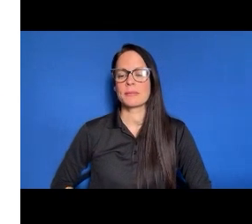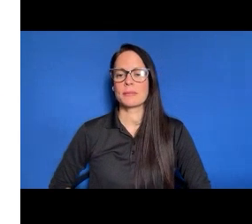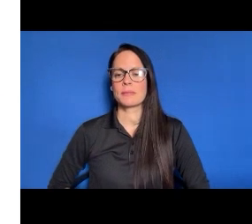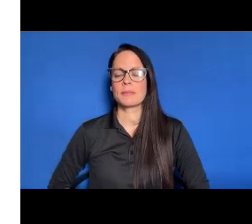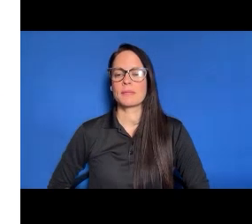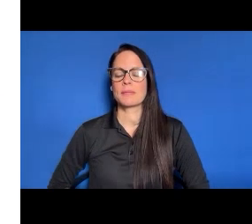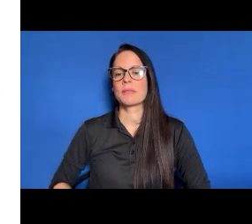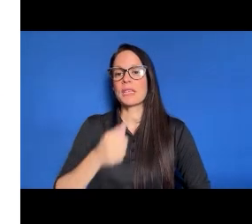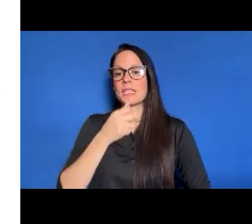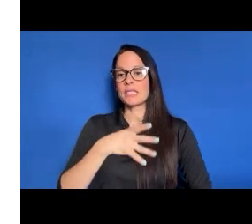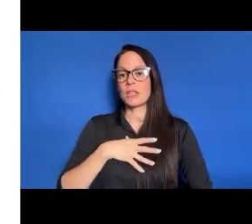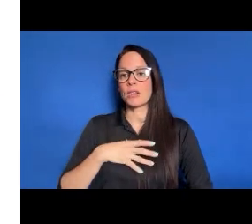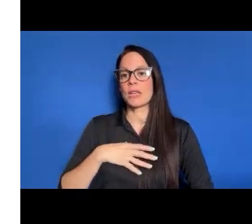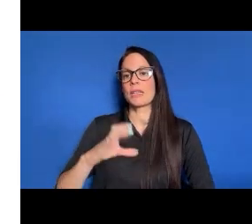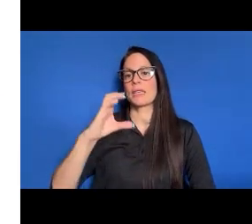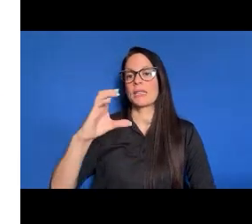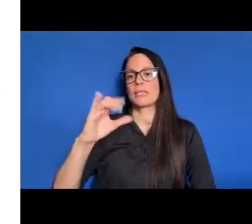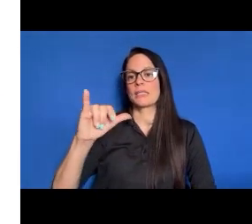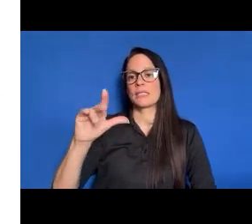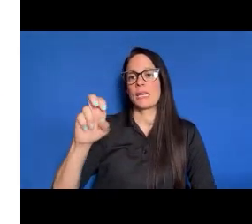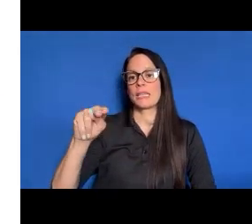Señora Cieny Rodríguez, o su representante.